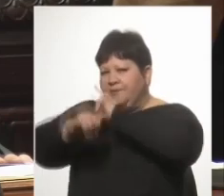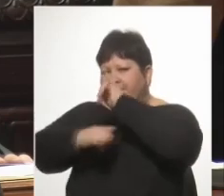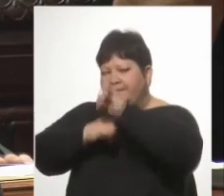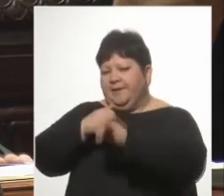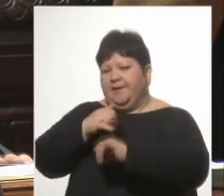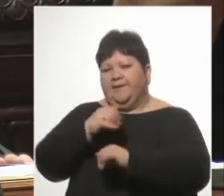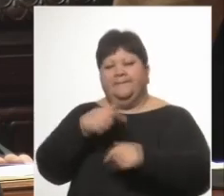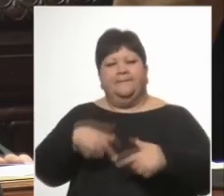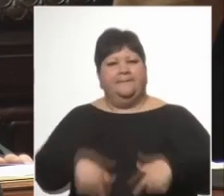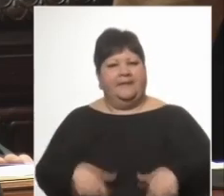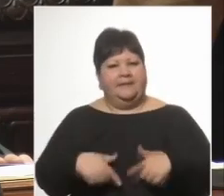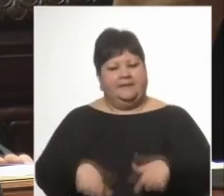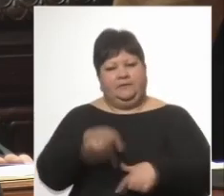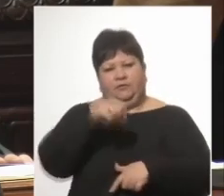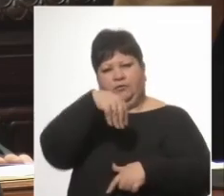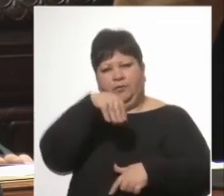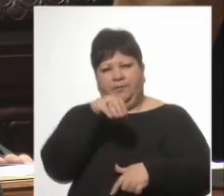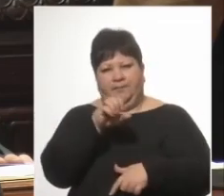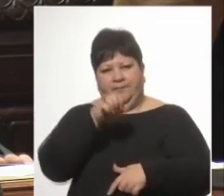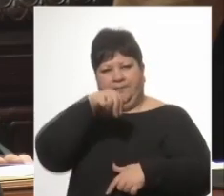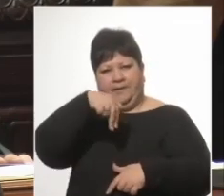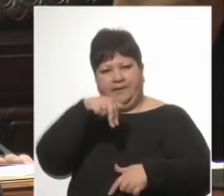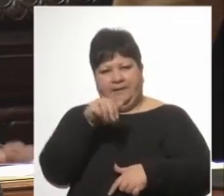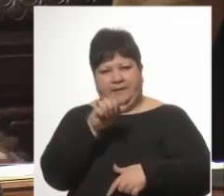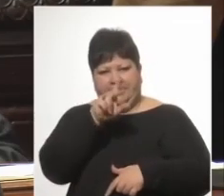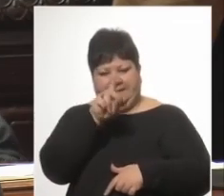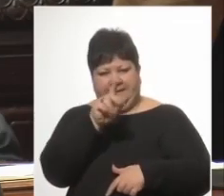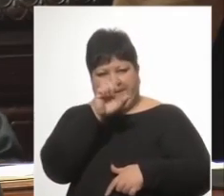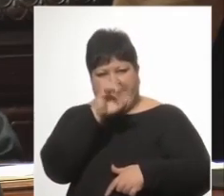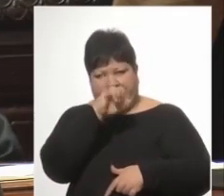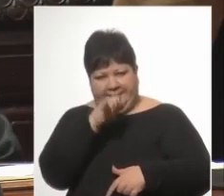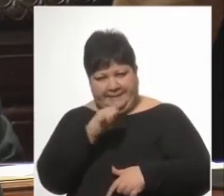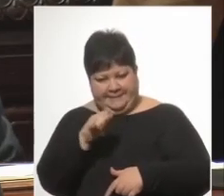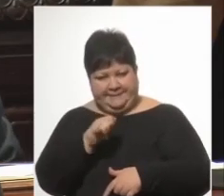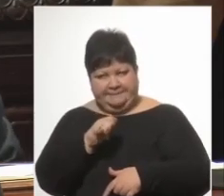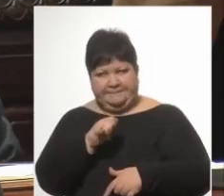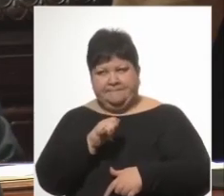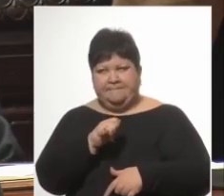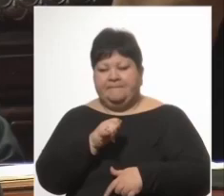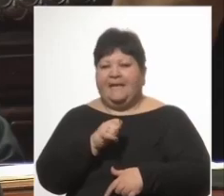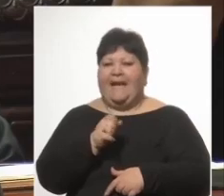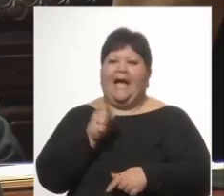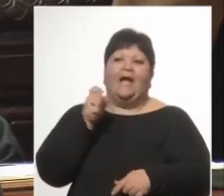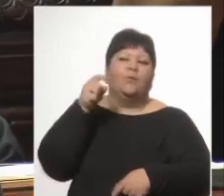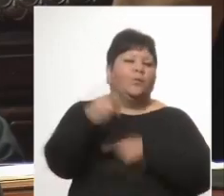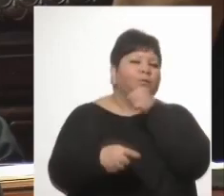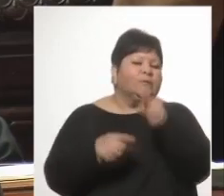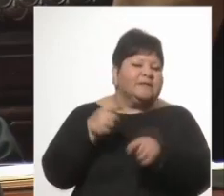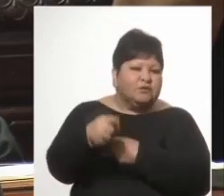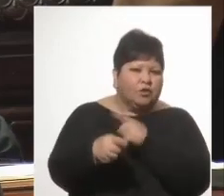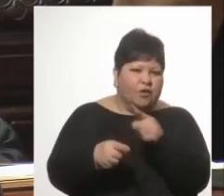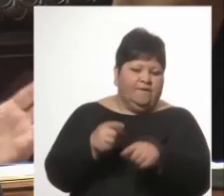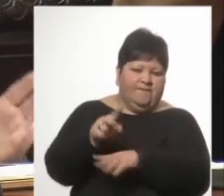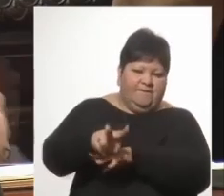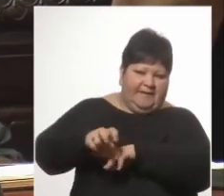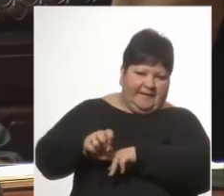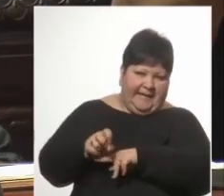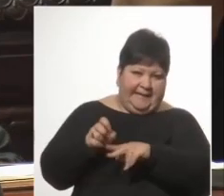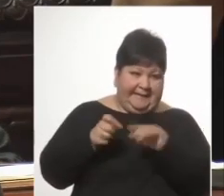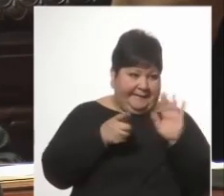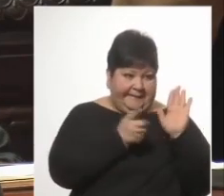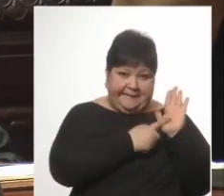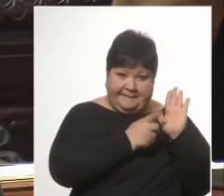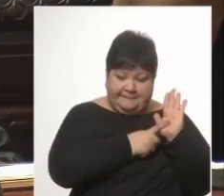Menéndez. En primer lugar, en la acusación del fiscal dice, y acá se ha dicho